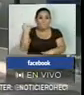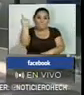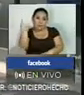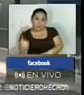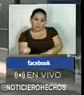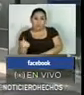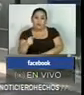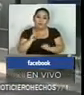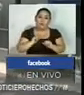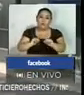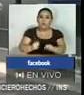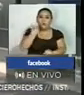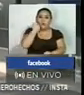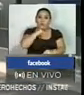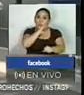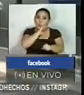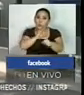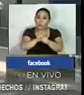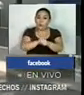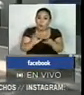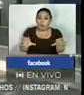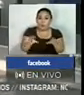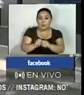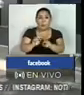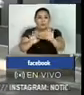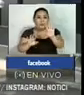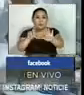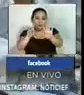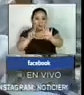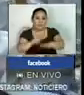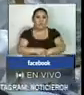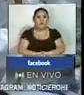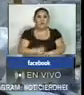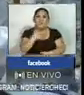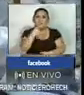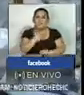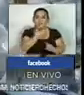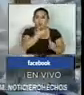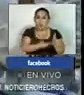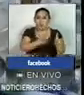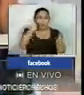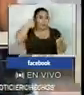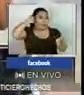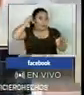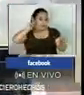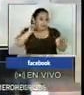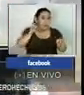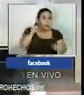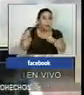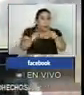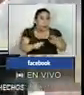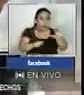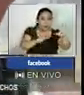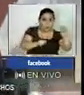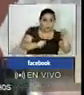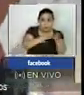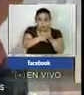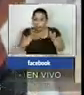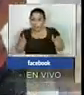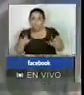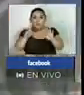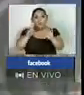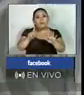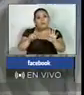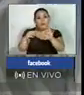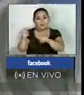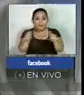en territorio salvadoreño a causa de contagiarse por el COVID-19. Se trata de un hombre de entre 50 y 60 años de edad,